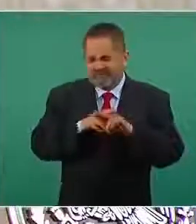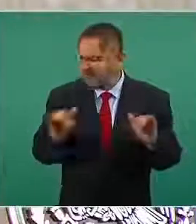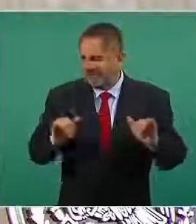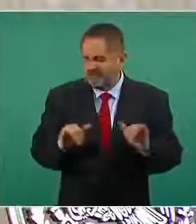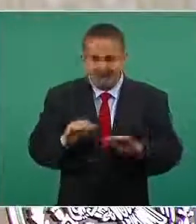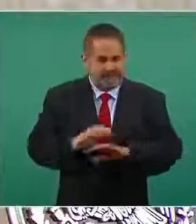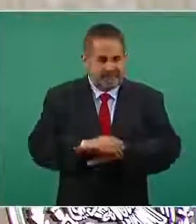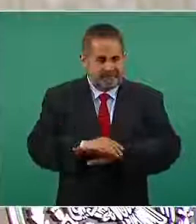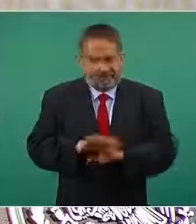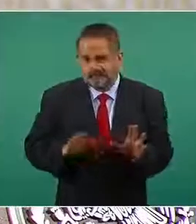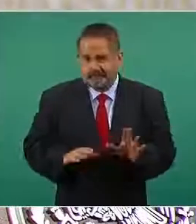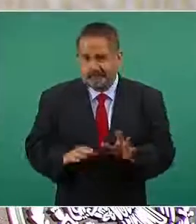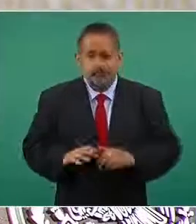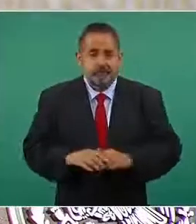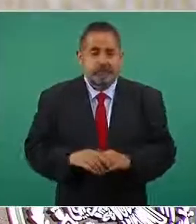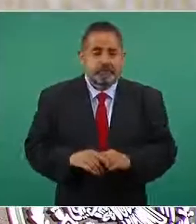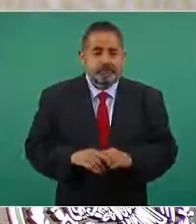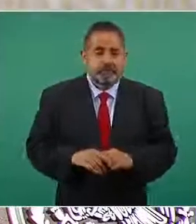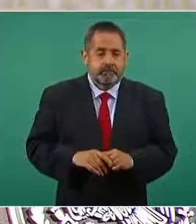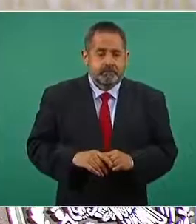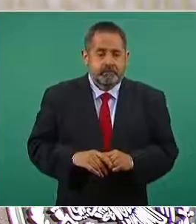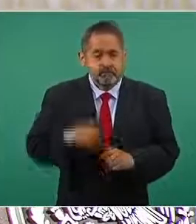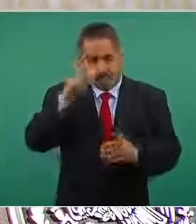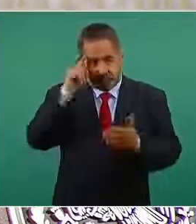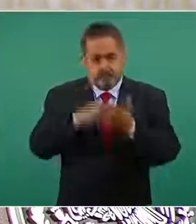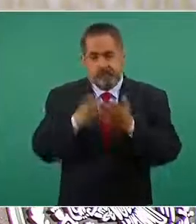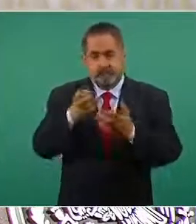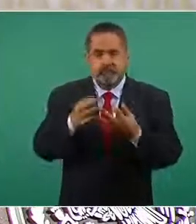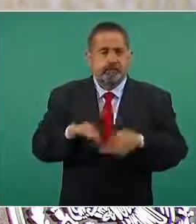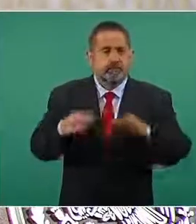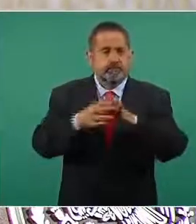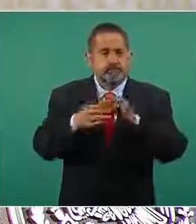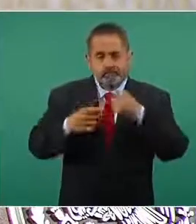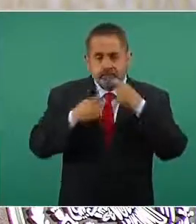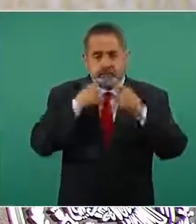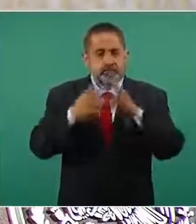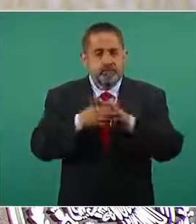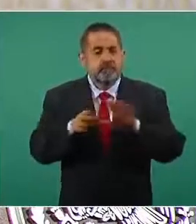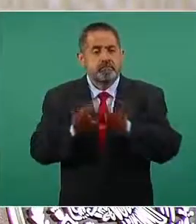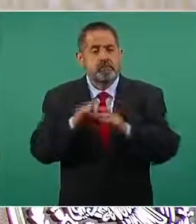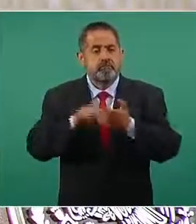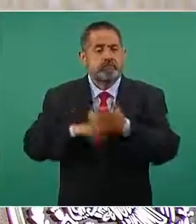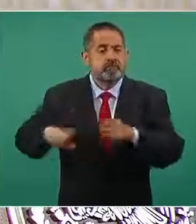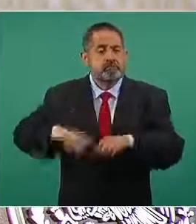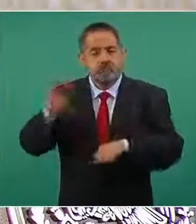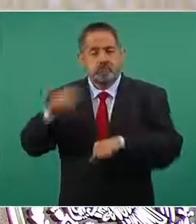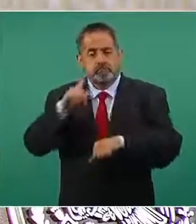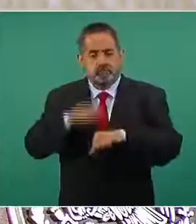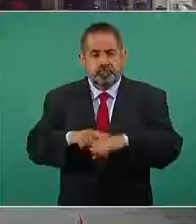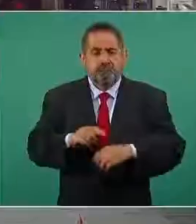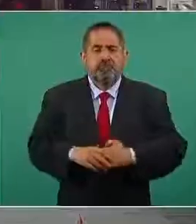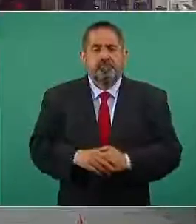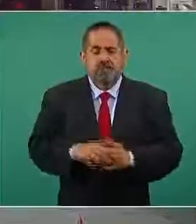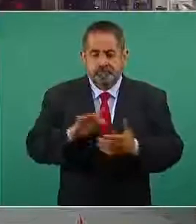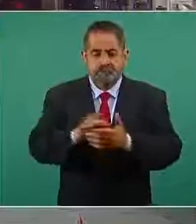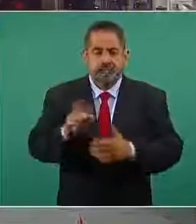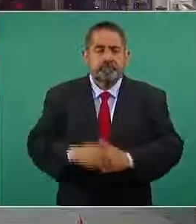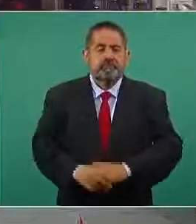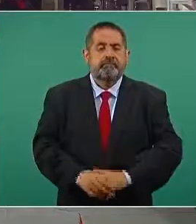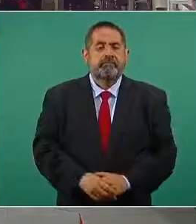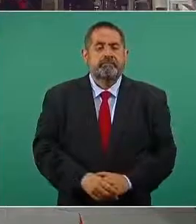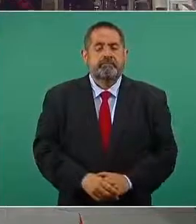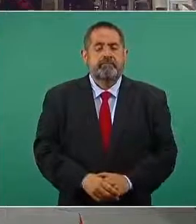minería. Y creo que es de lo más importante que se ha hecho por parte del Gobierno federal. Gracias.